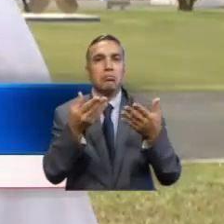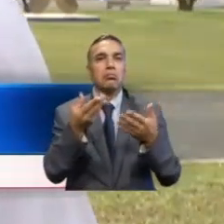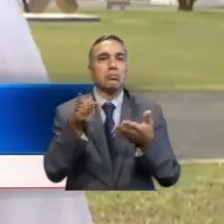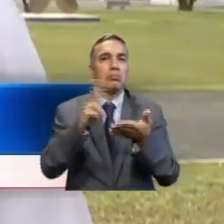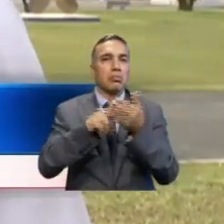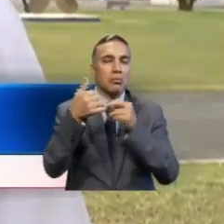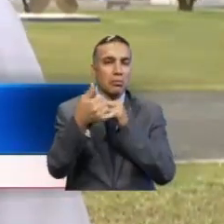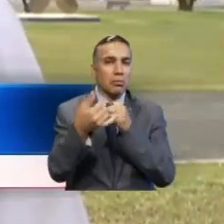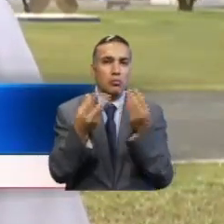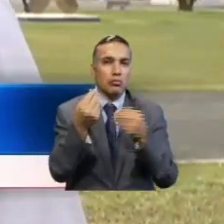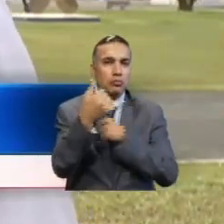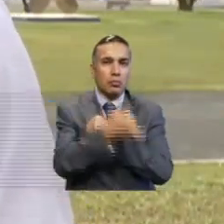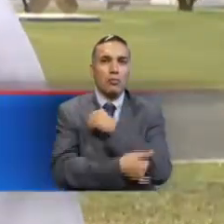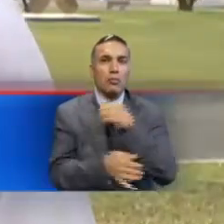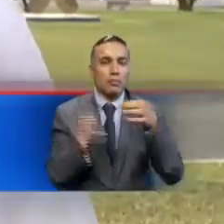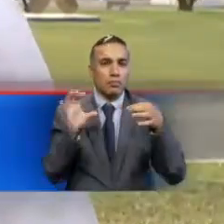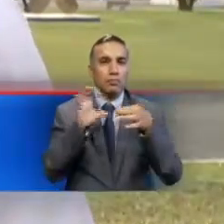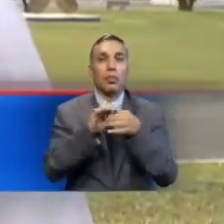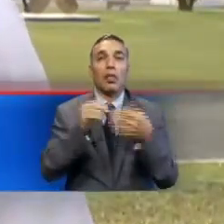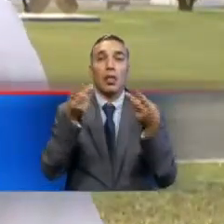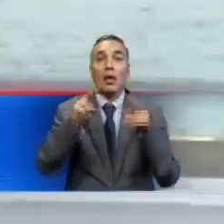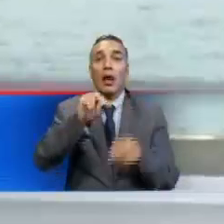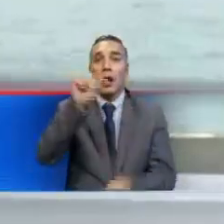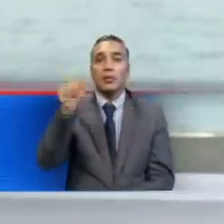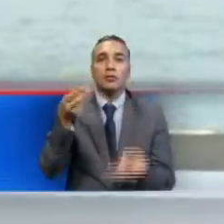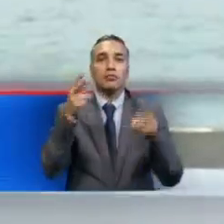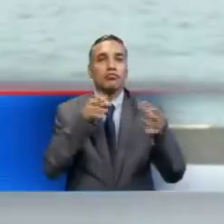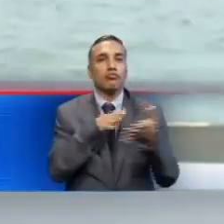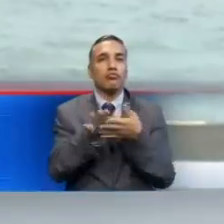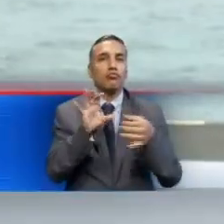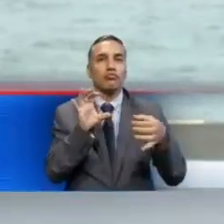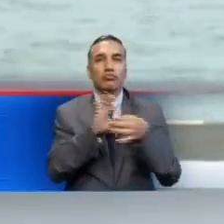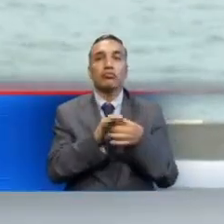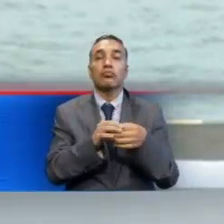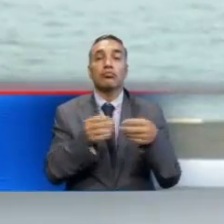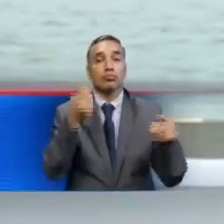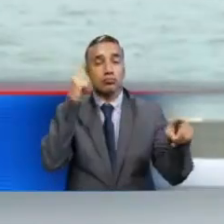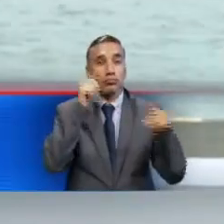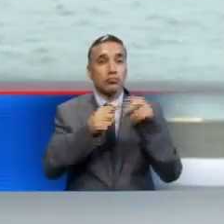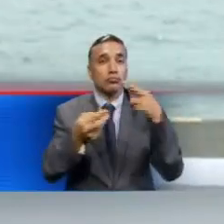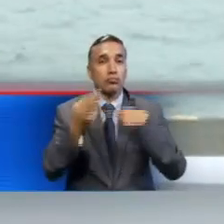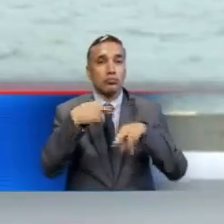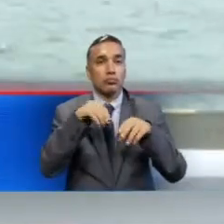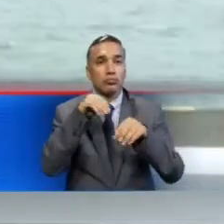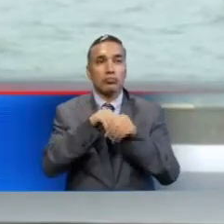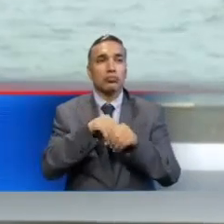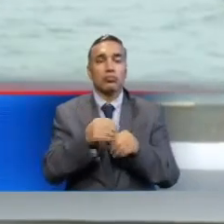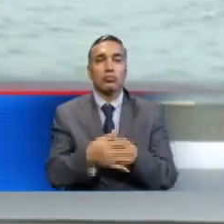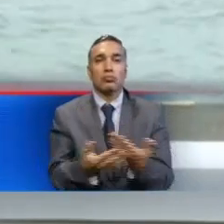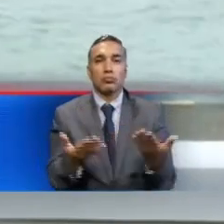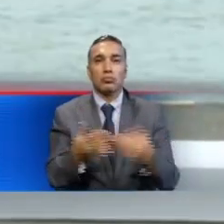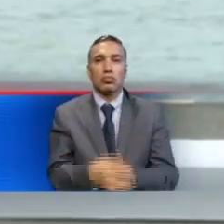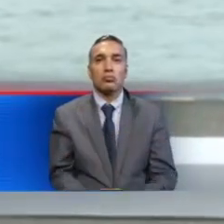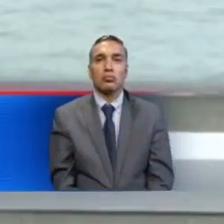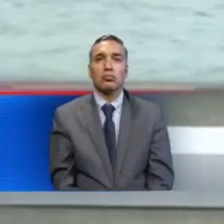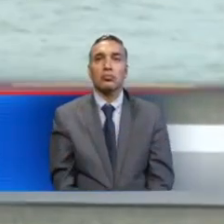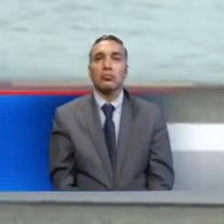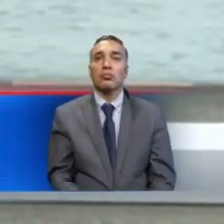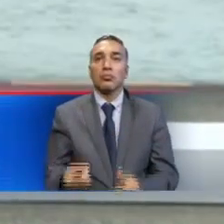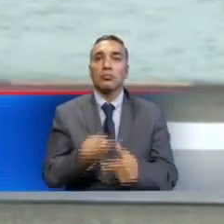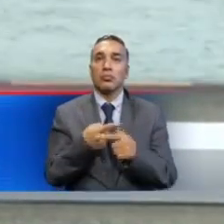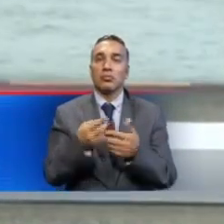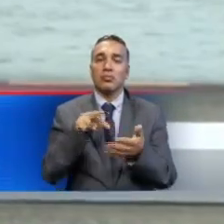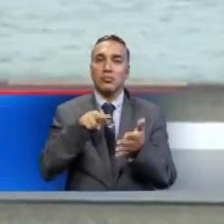con varios de los países del Asia y también con nuestros socios. Tratados comerciales binacionales o multilaterales que incidirá